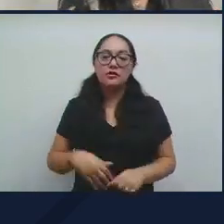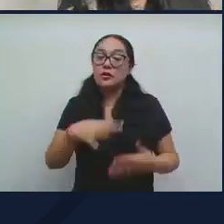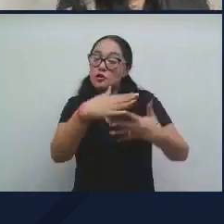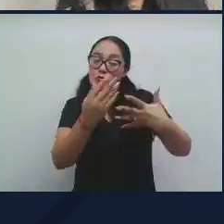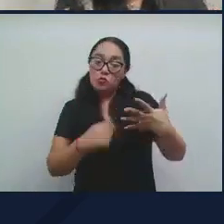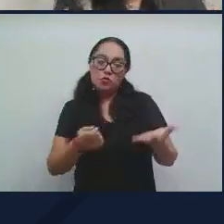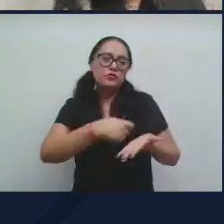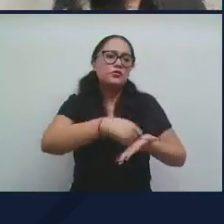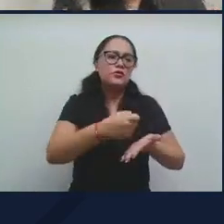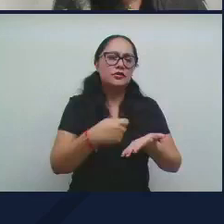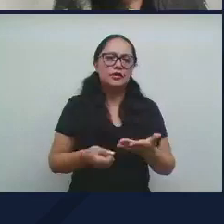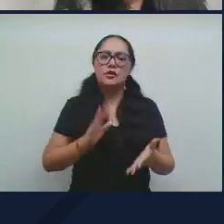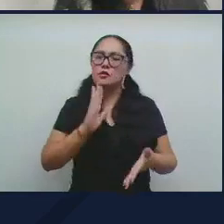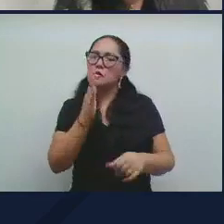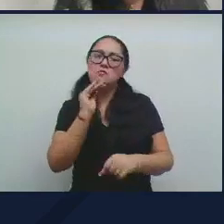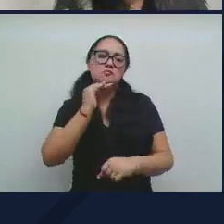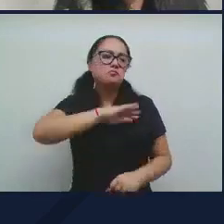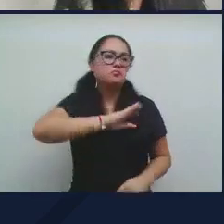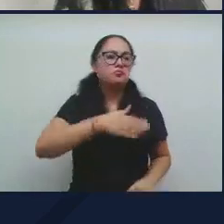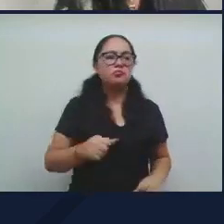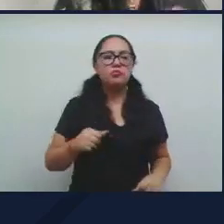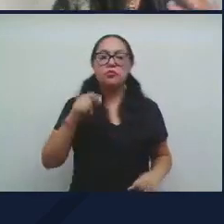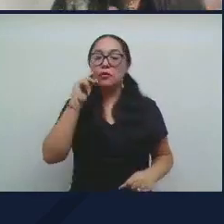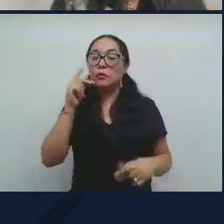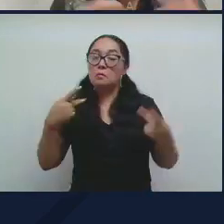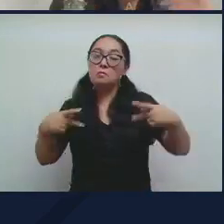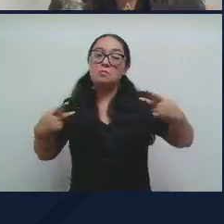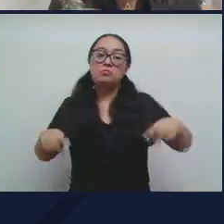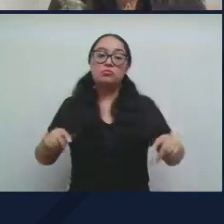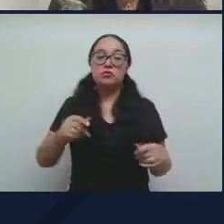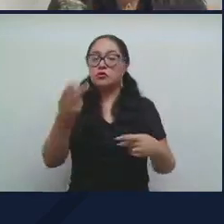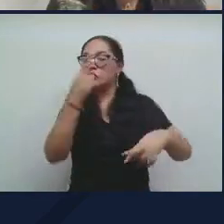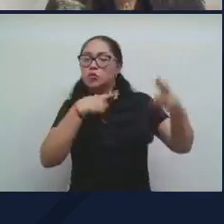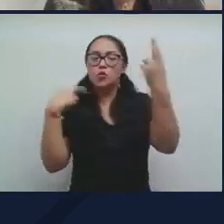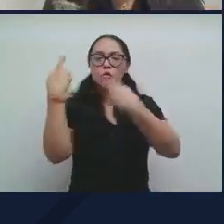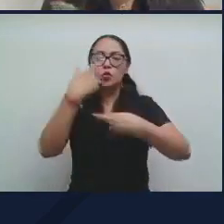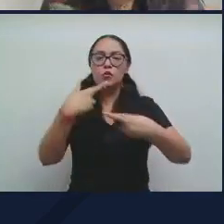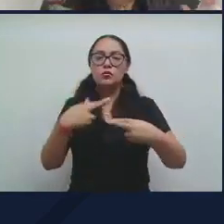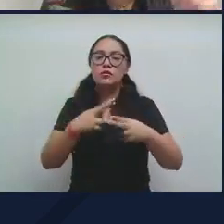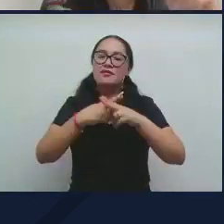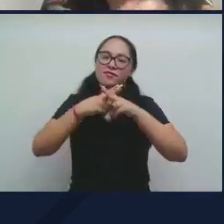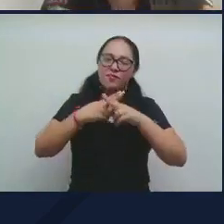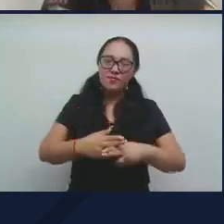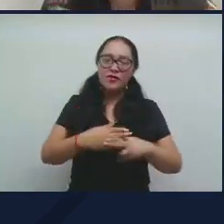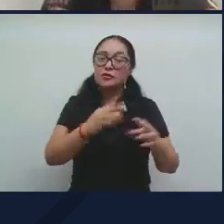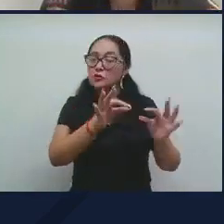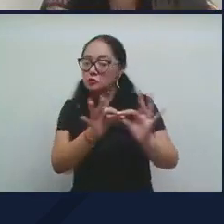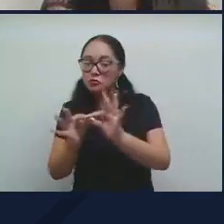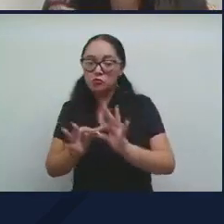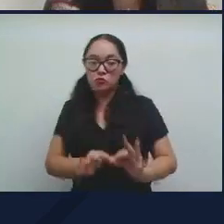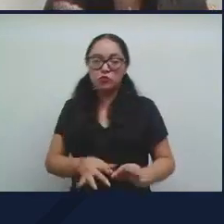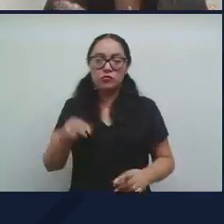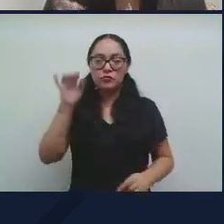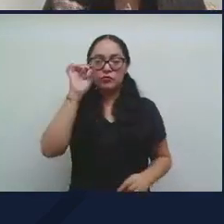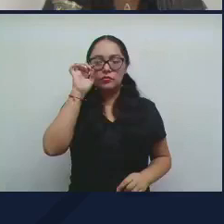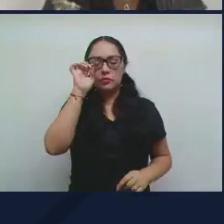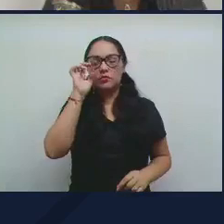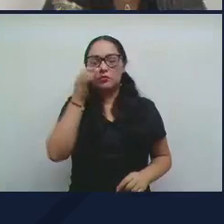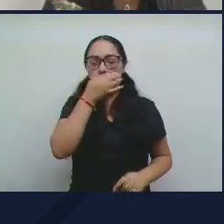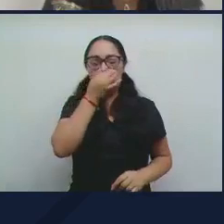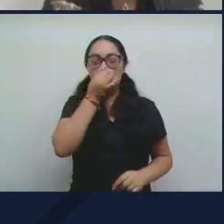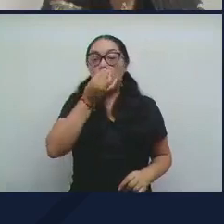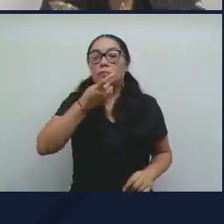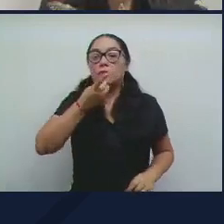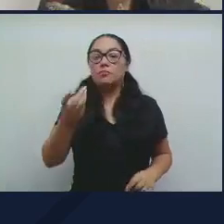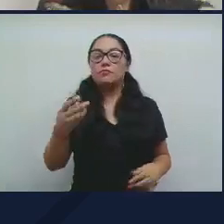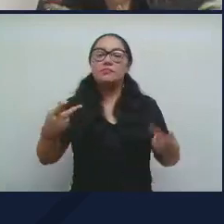Pues, ejecutando que se haga de cumplimiento, nombrar, ¿no? Como esta parte a los tutores en caso de que sean perfectos.